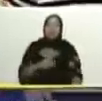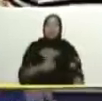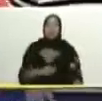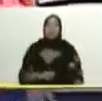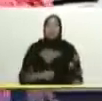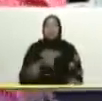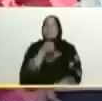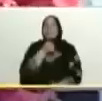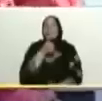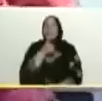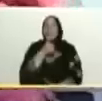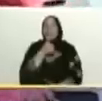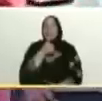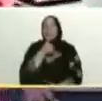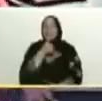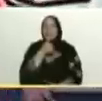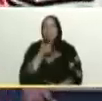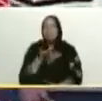¿Quiénes son?